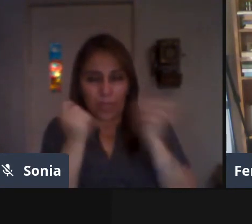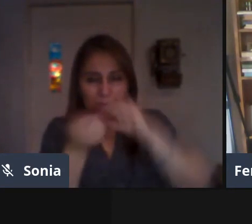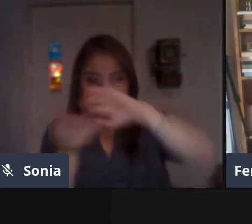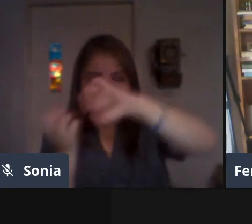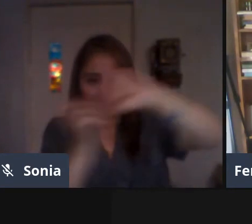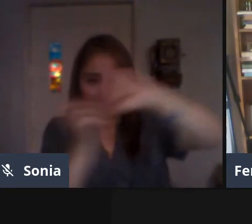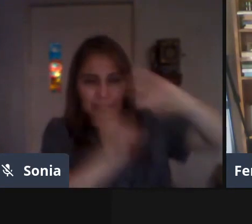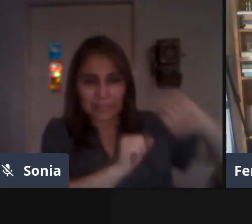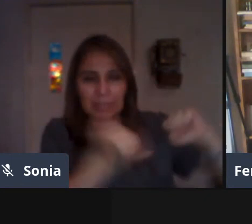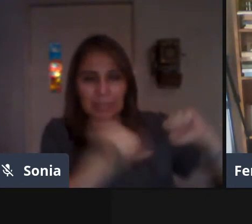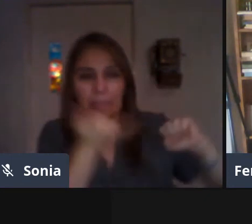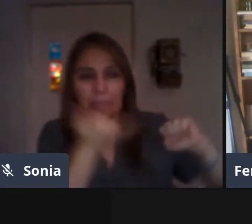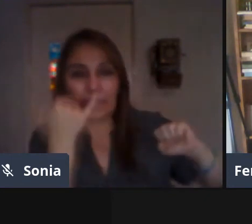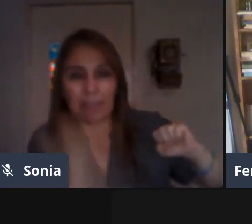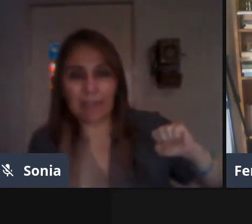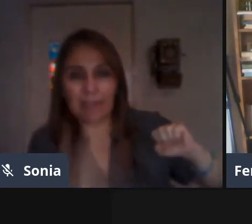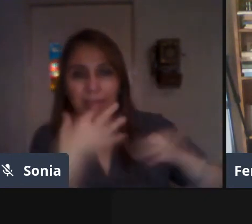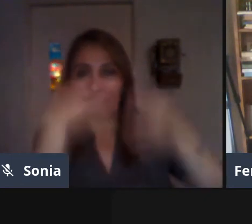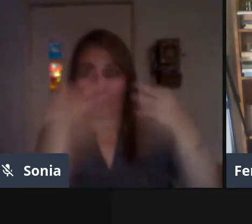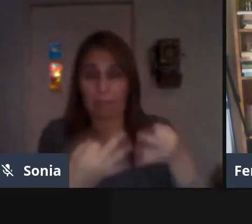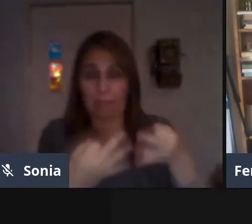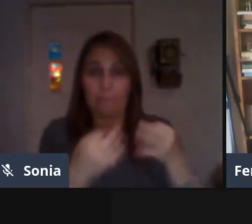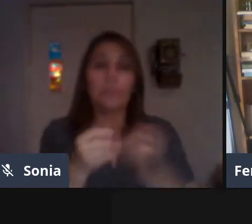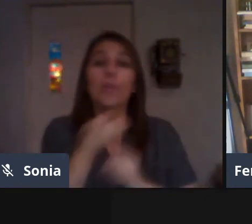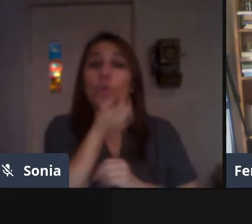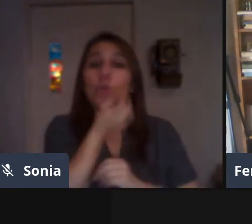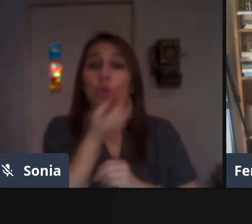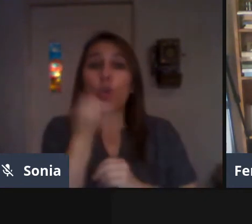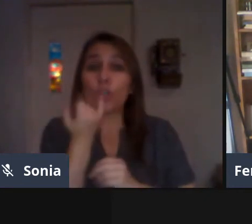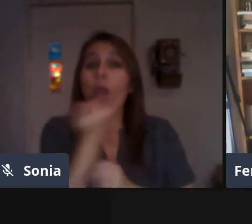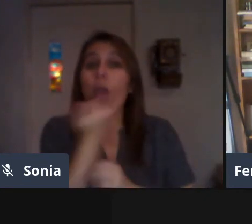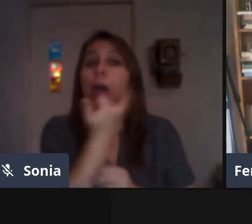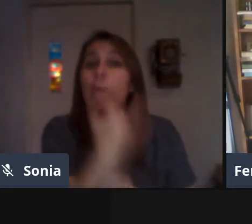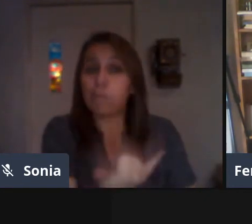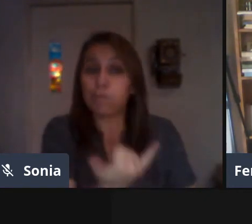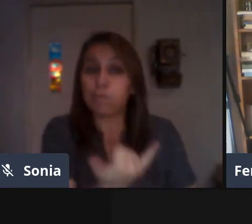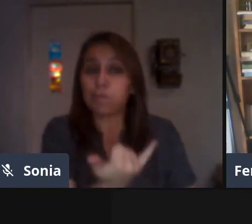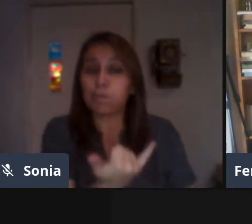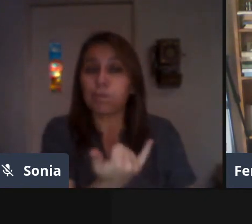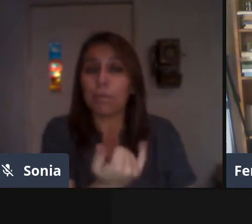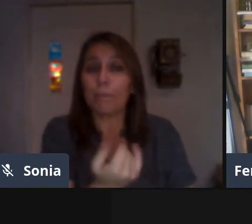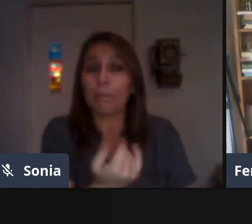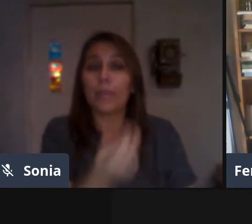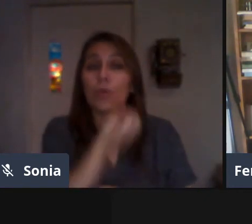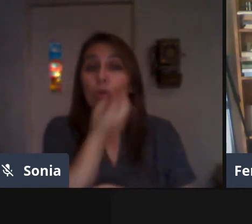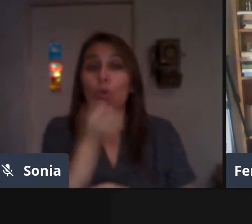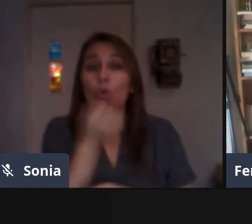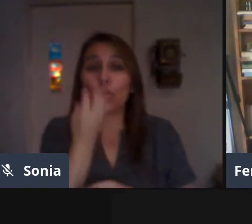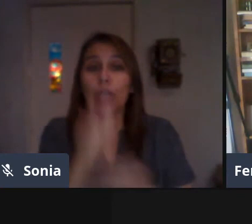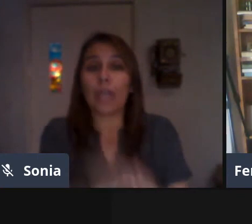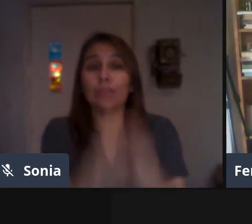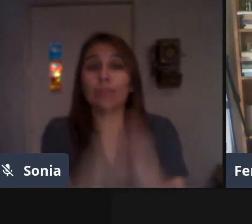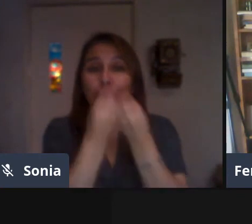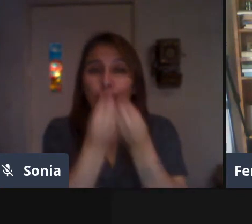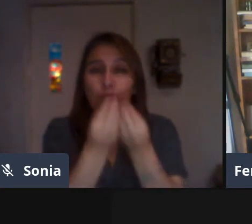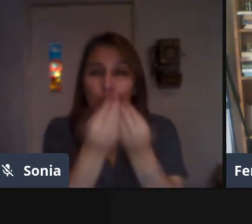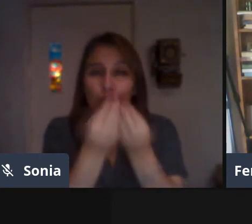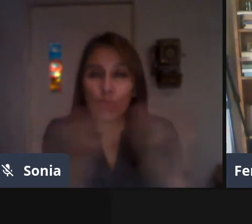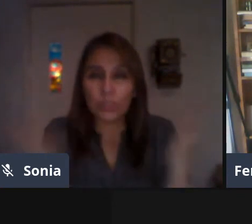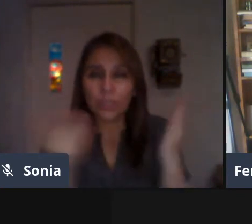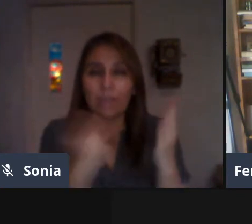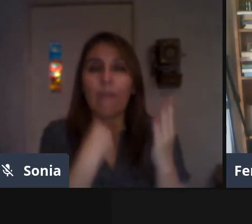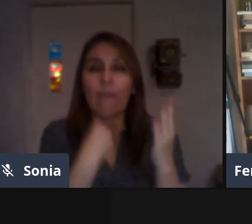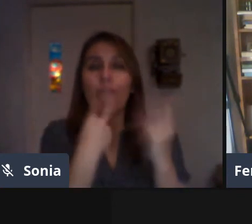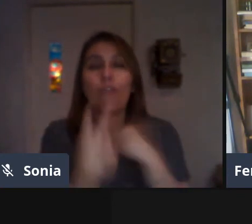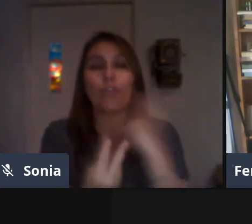fondo si se quiere pero rosa elvira son muchas voces que están metidas en el libro y la investigación misma